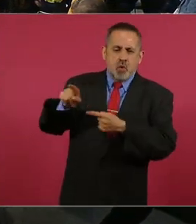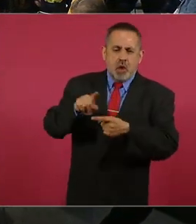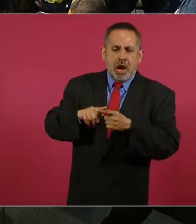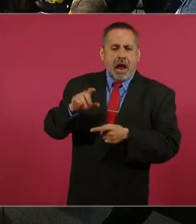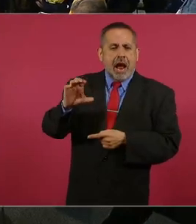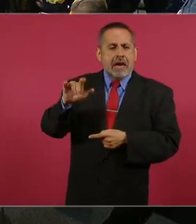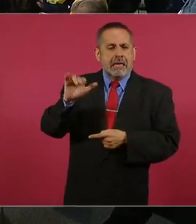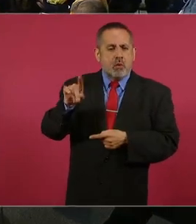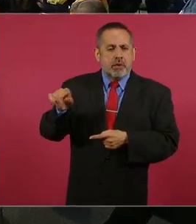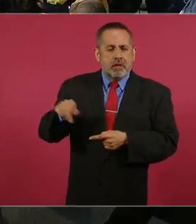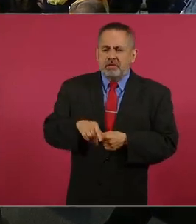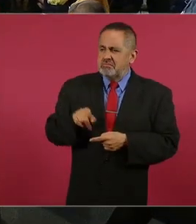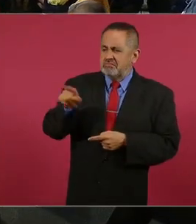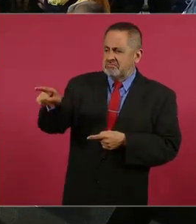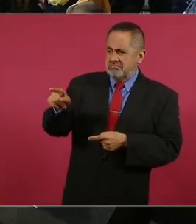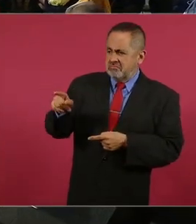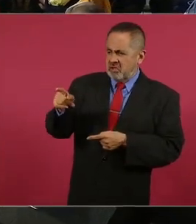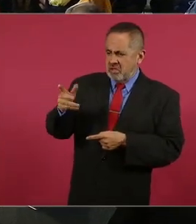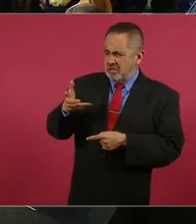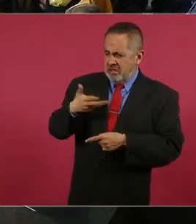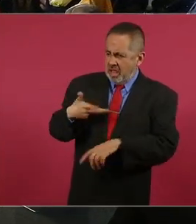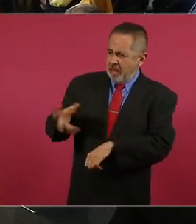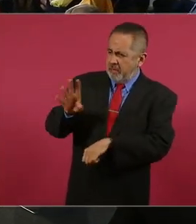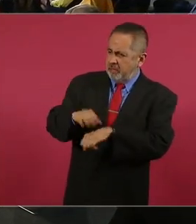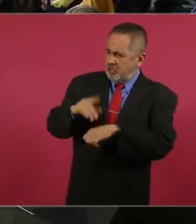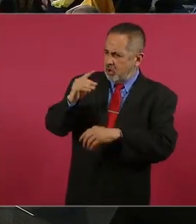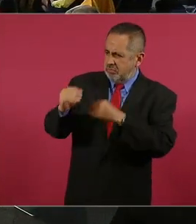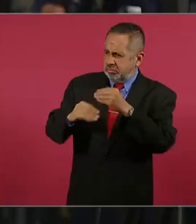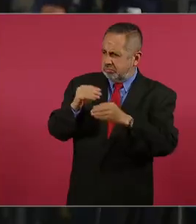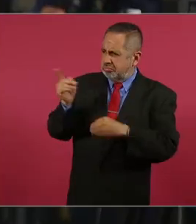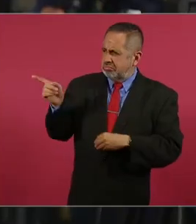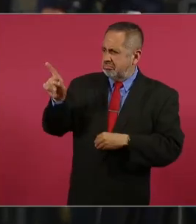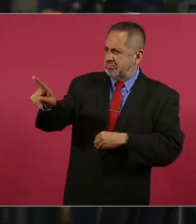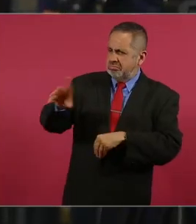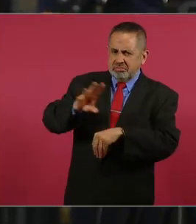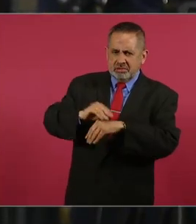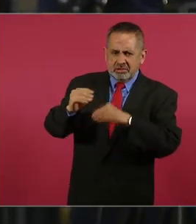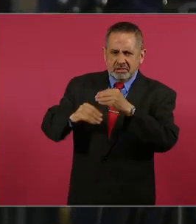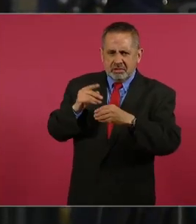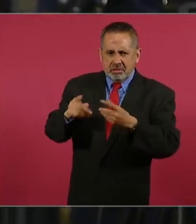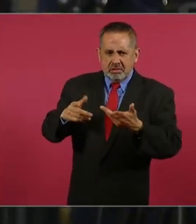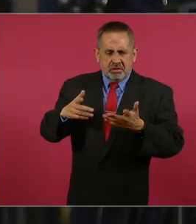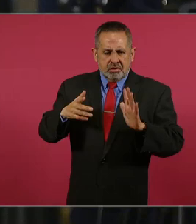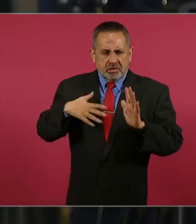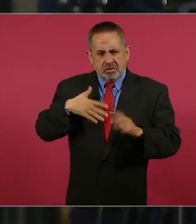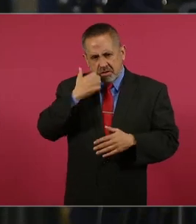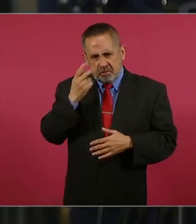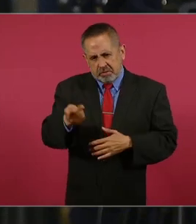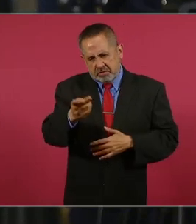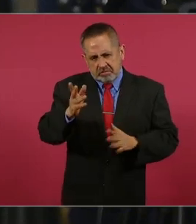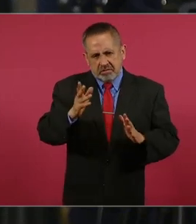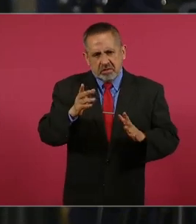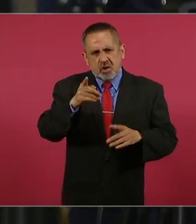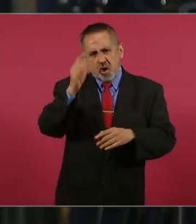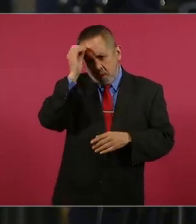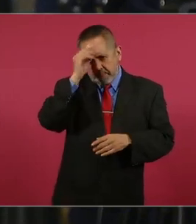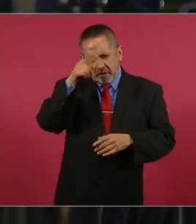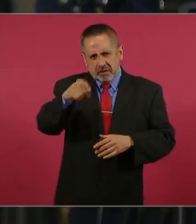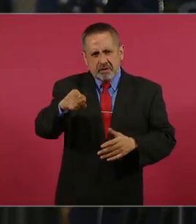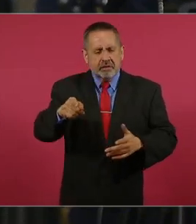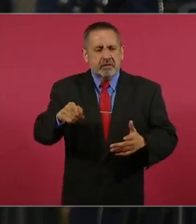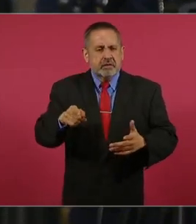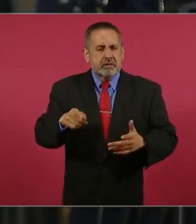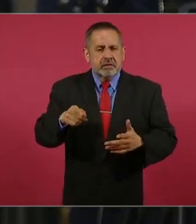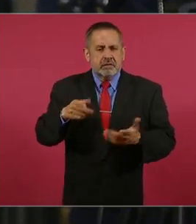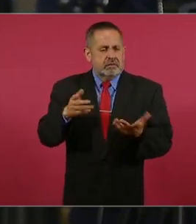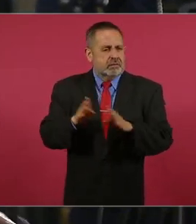que dijo que no tenía permiso para debatir. Digo, sé que no debe hablar de temas partidistas, pero yo no quisiera dejar de preguntarle cuál es su opinión cuando